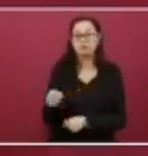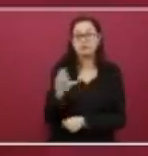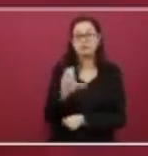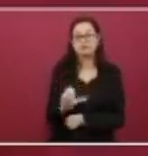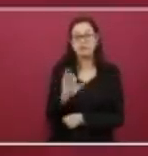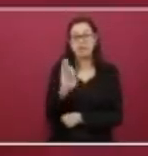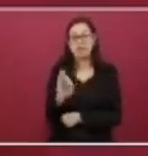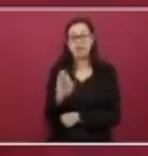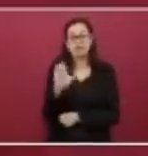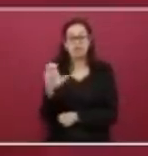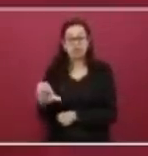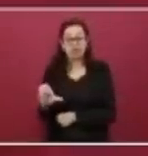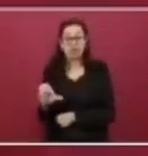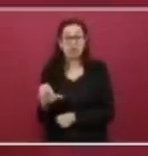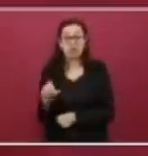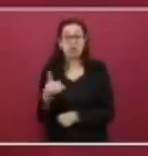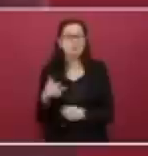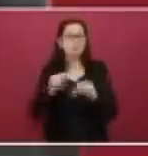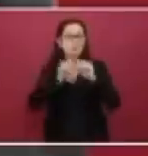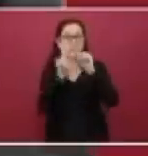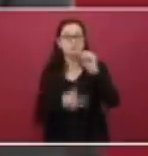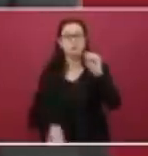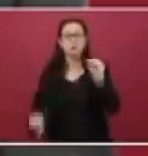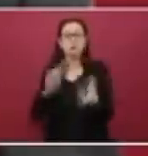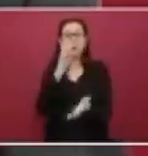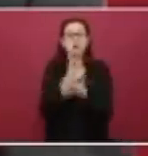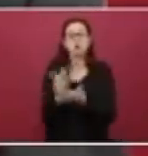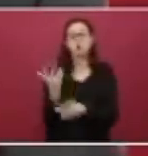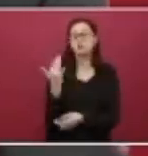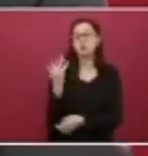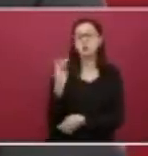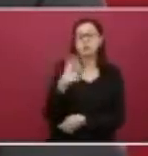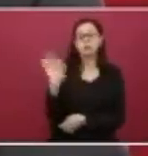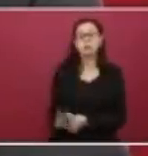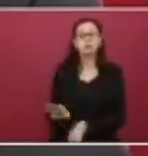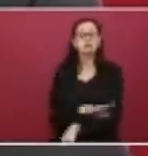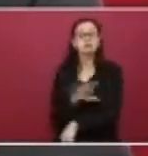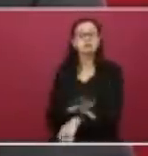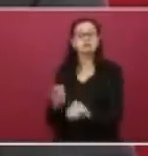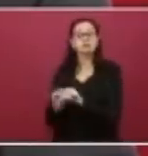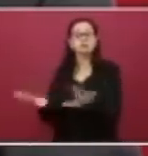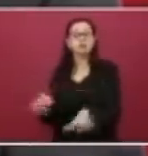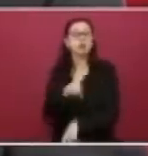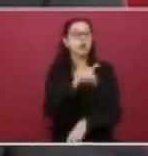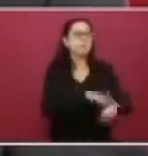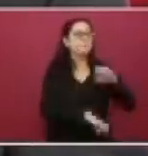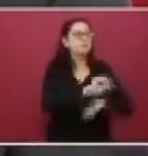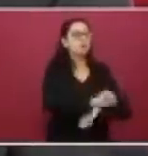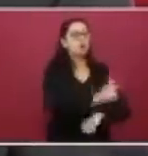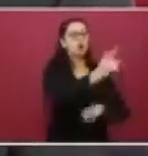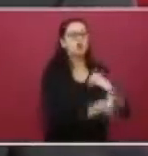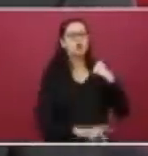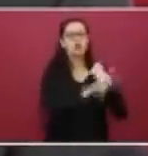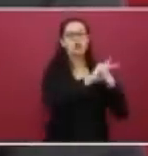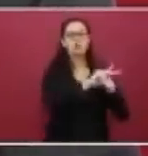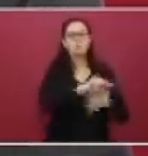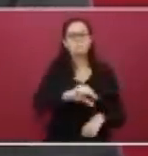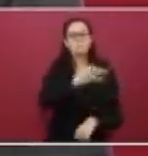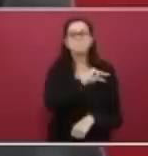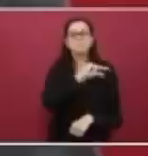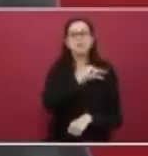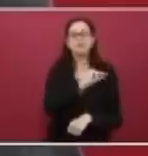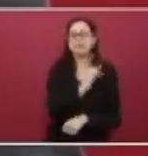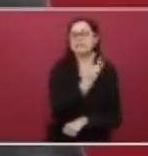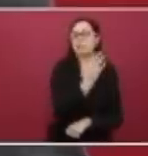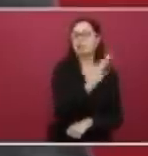el 50 por ciento de la electricidad y las empresas privadas extranjeras están generando ya la otra mitad